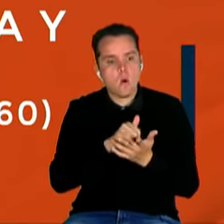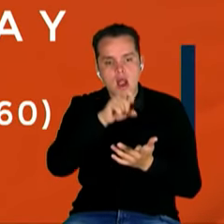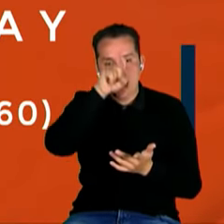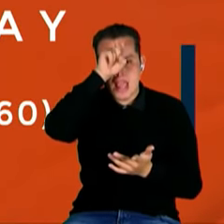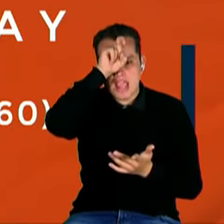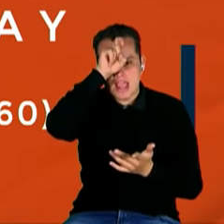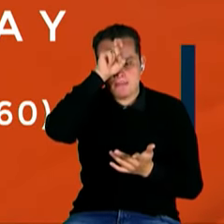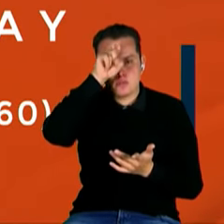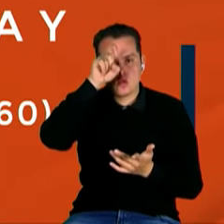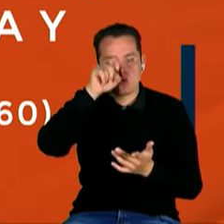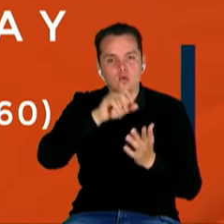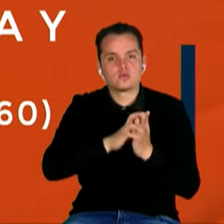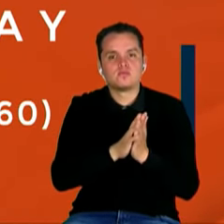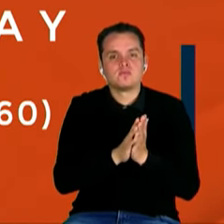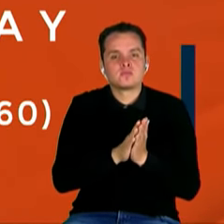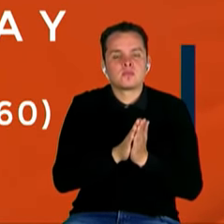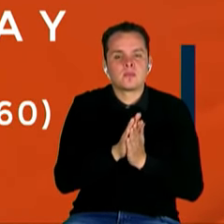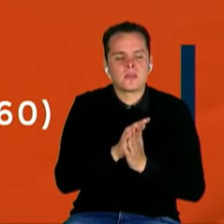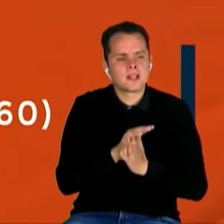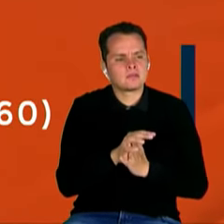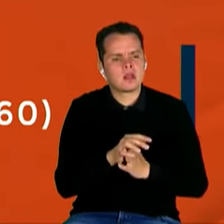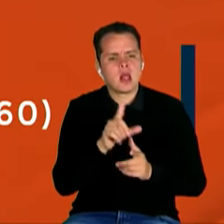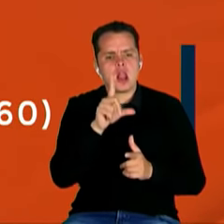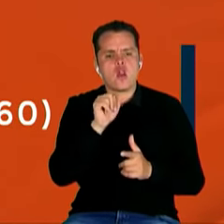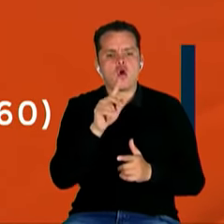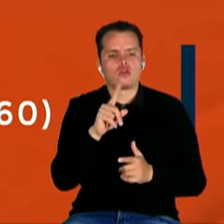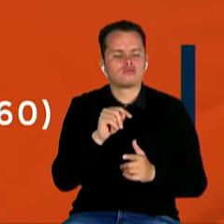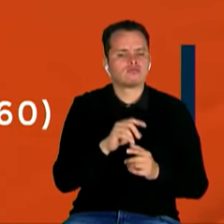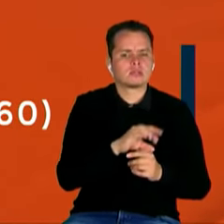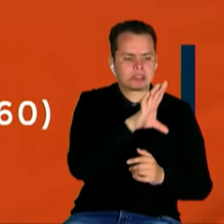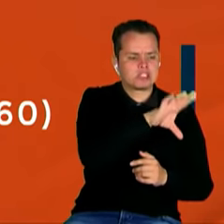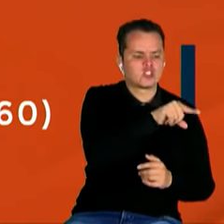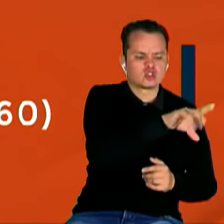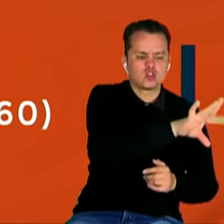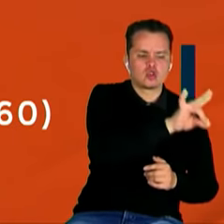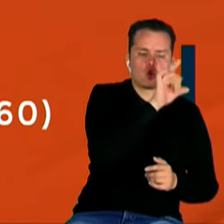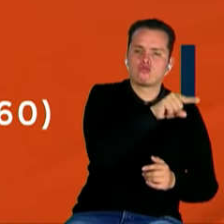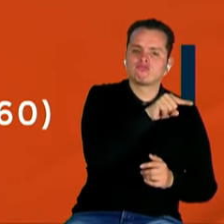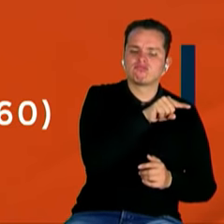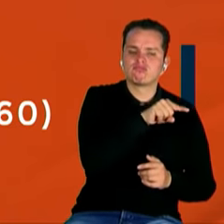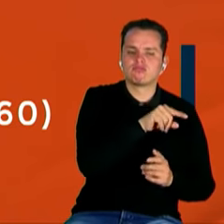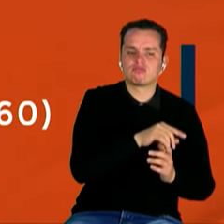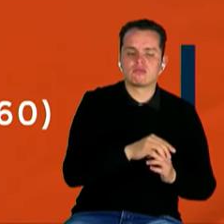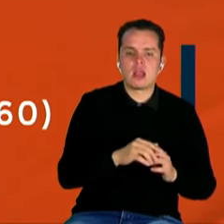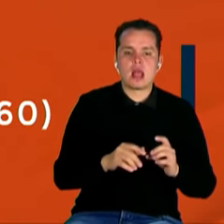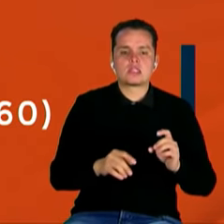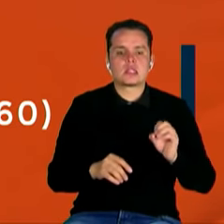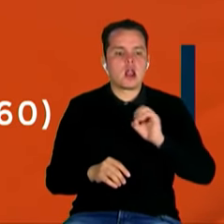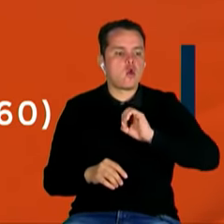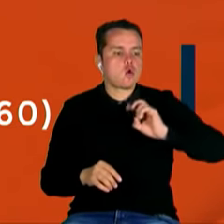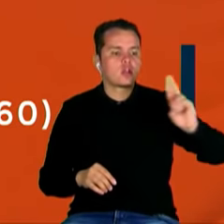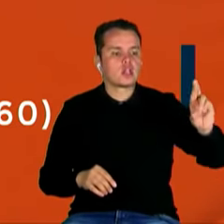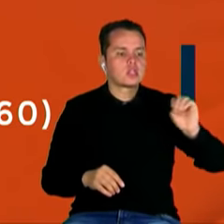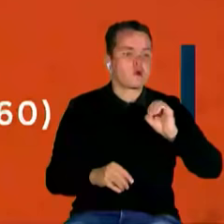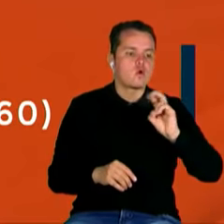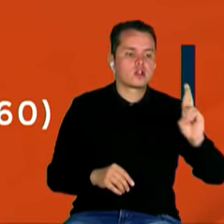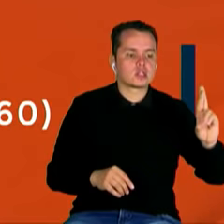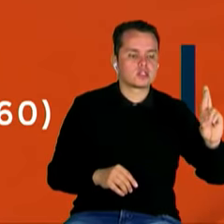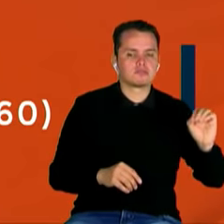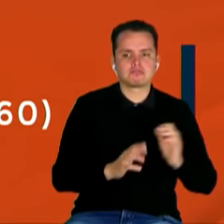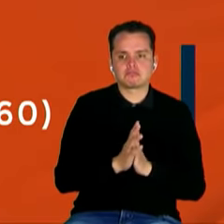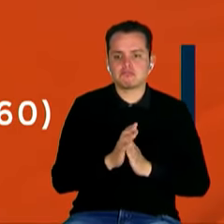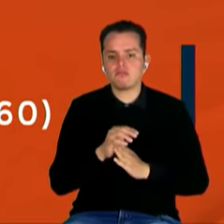Entonces Lot, versículo 11, escogió para sí toda la llanura, y se fue Lot hacia el oriente y se apartó el uno del